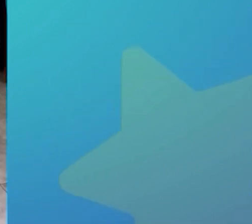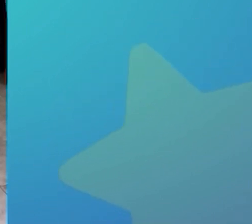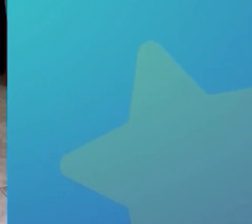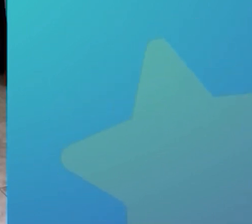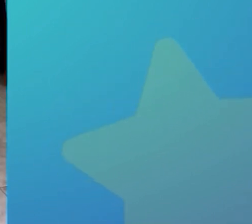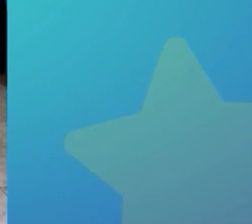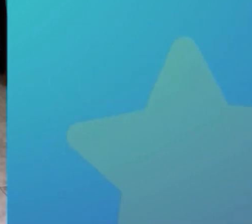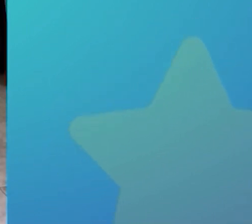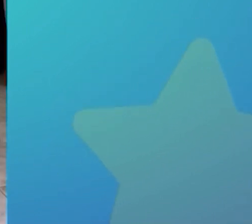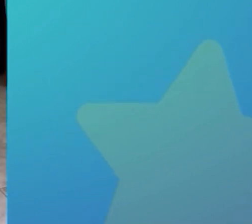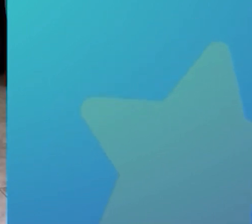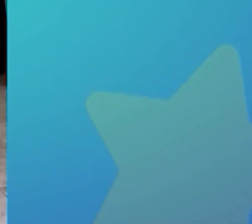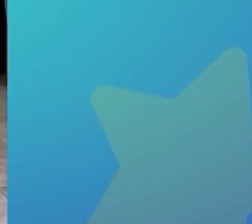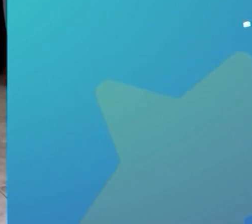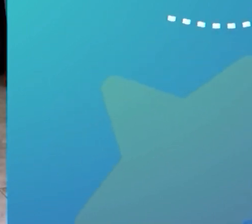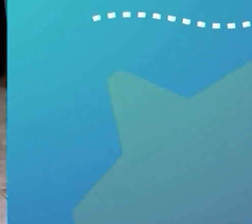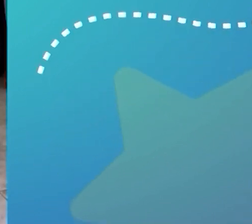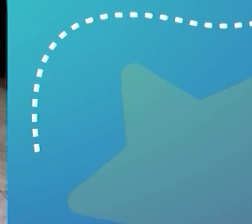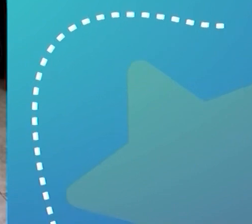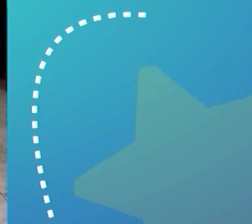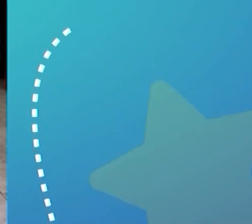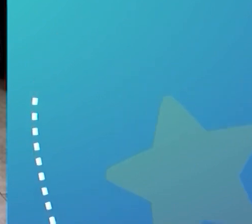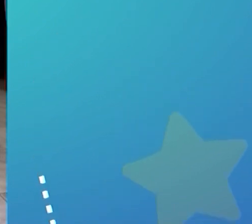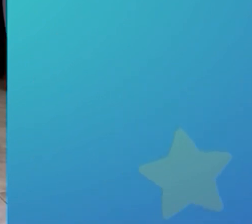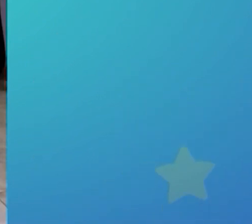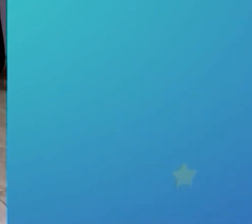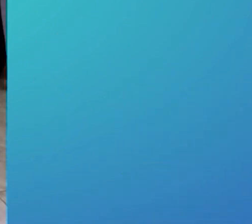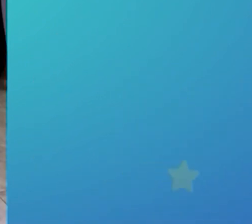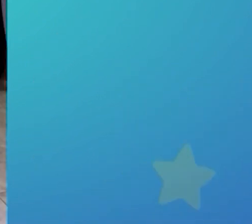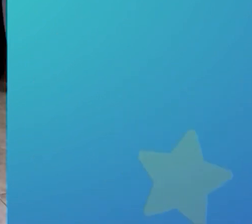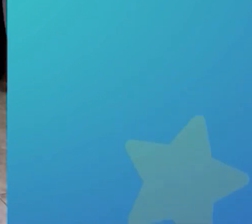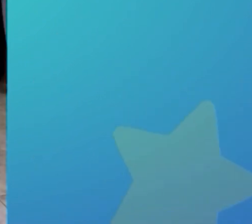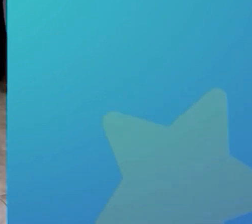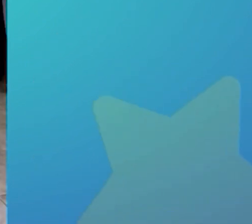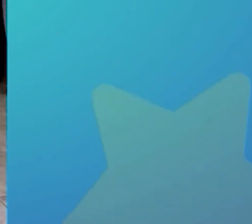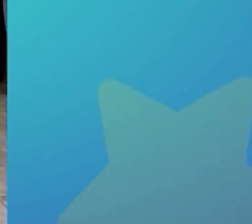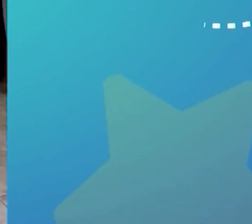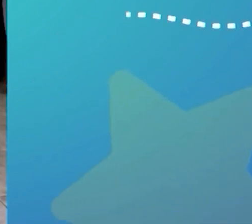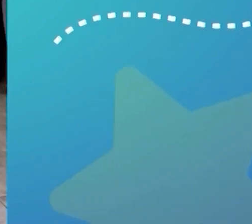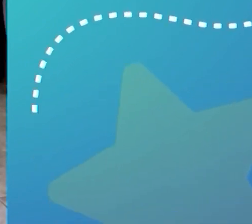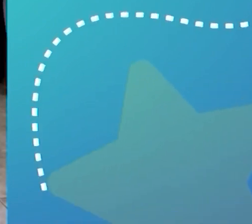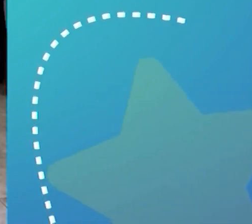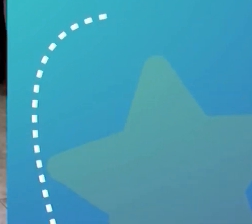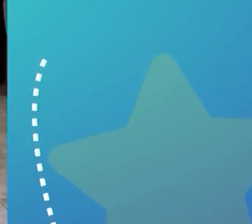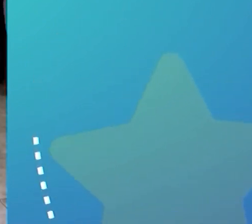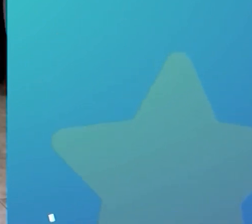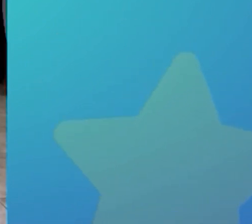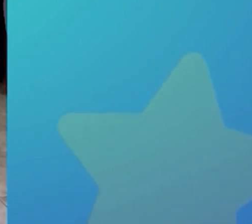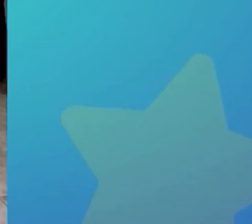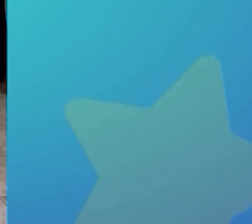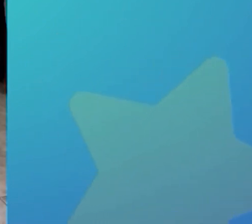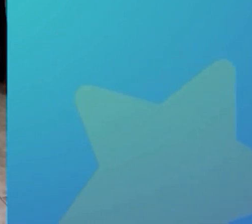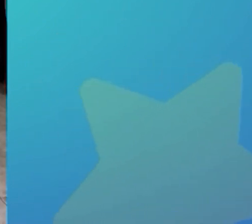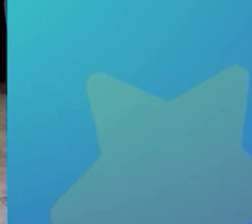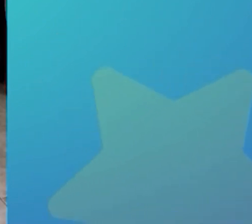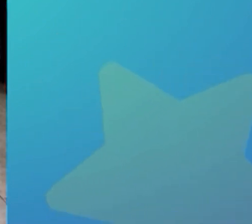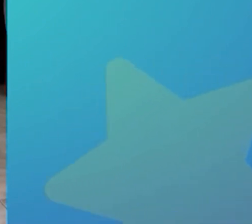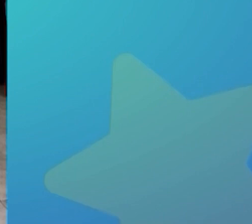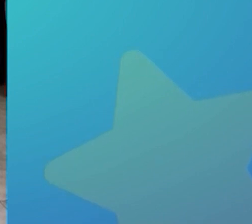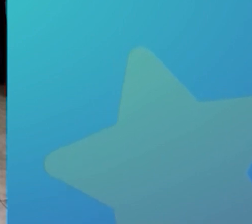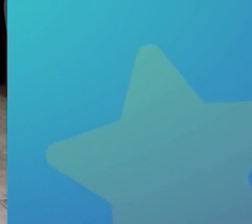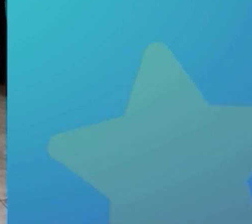Poesía a mi bandera. Autora Carmen T. de